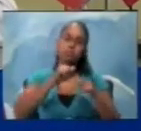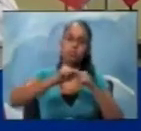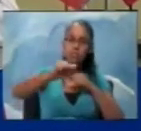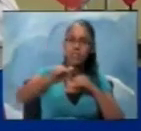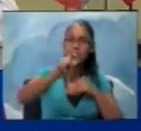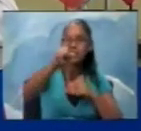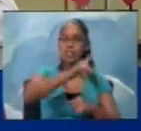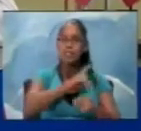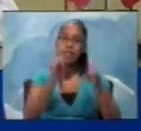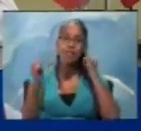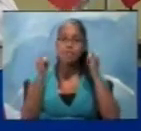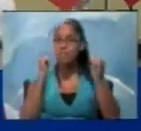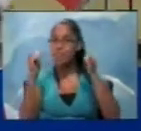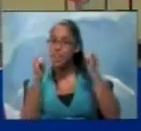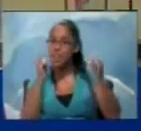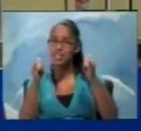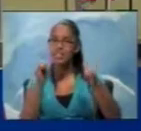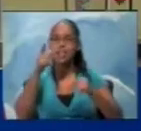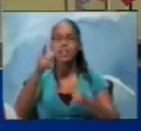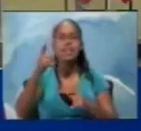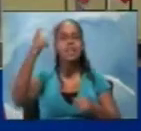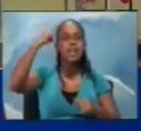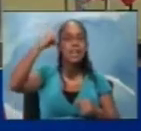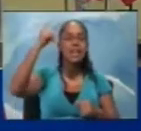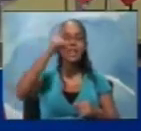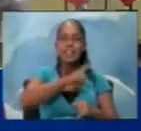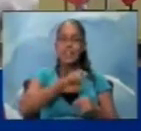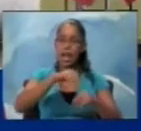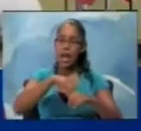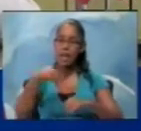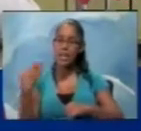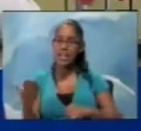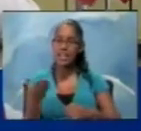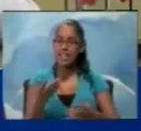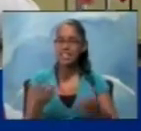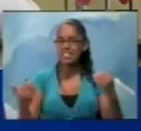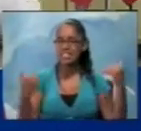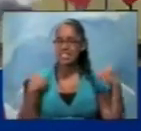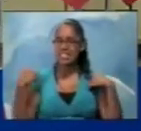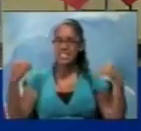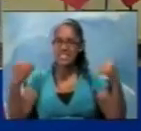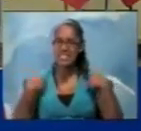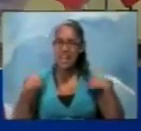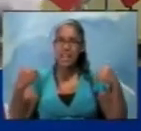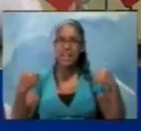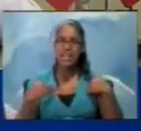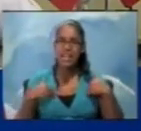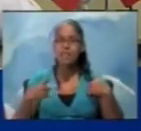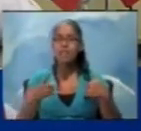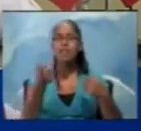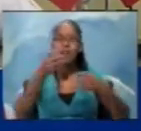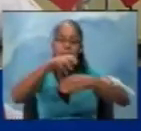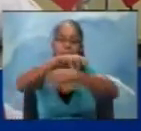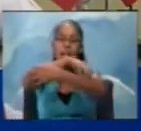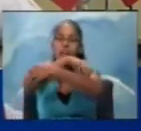de fiesta. Y el día en que se sacrifica el